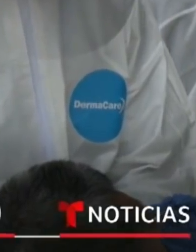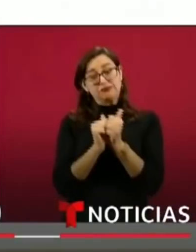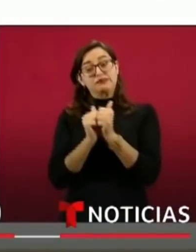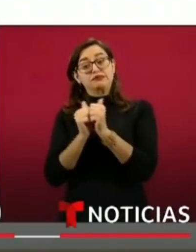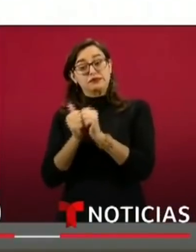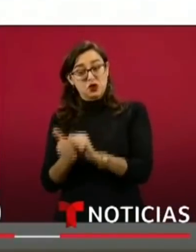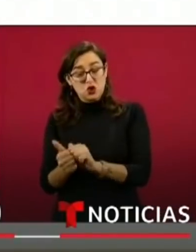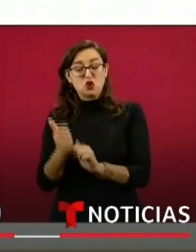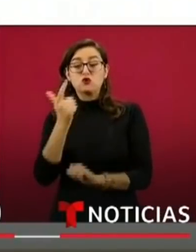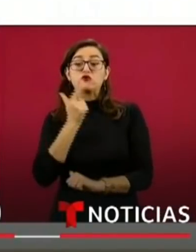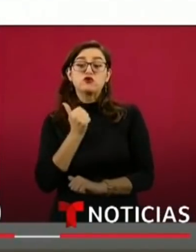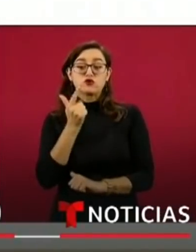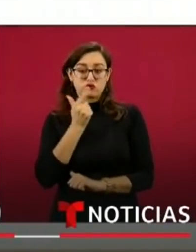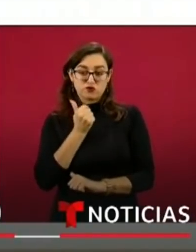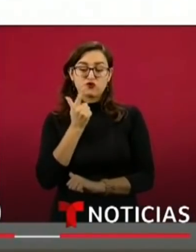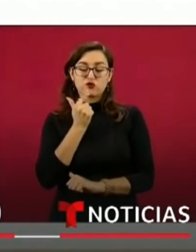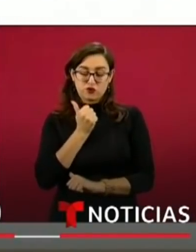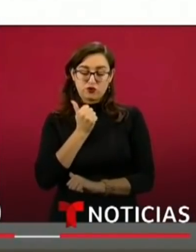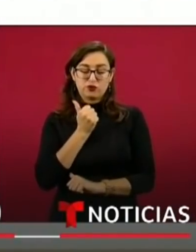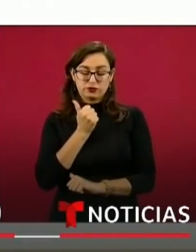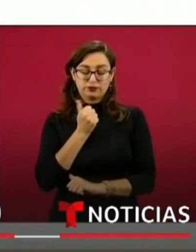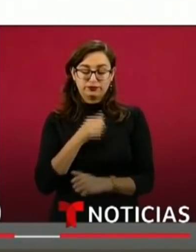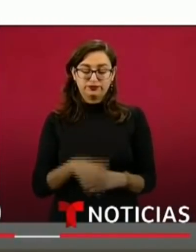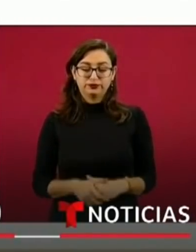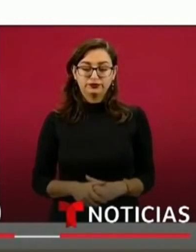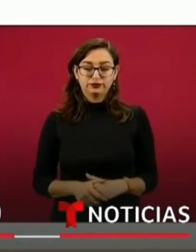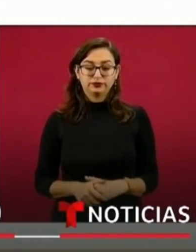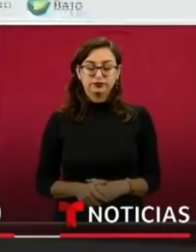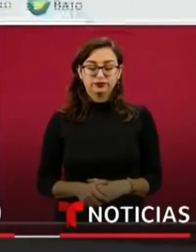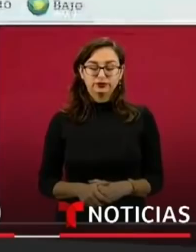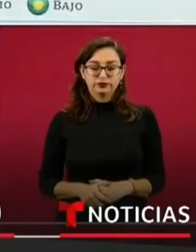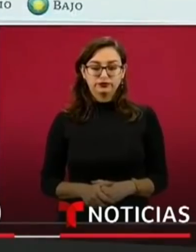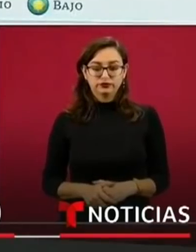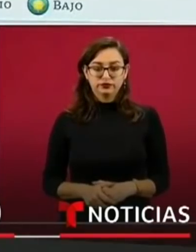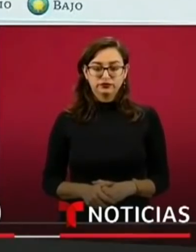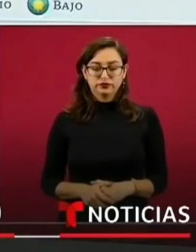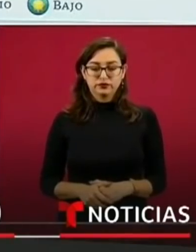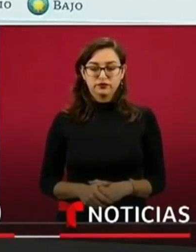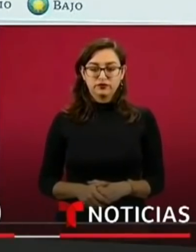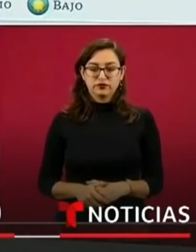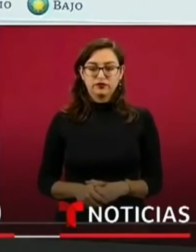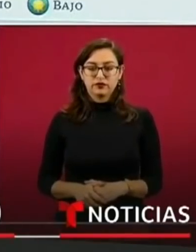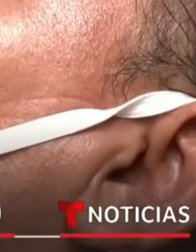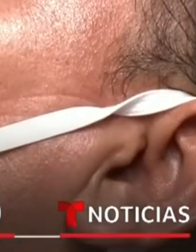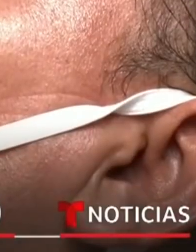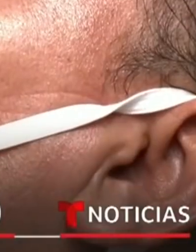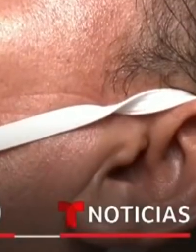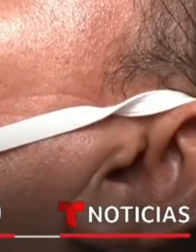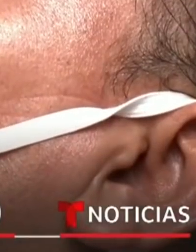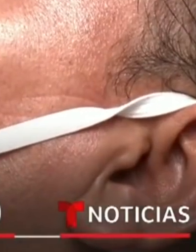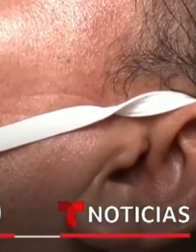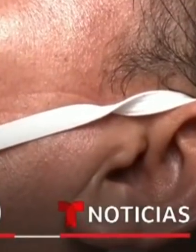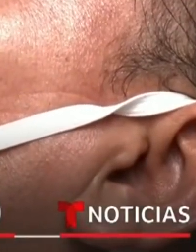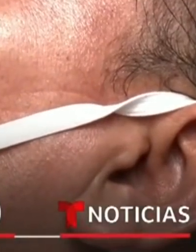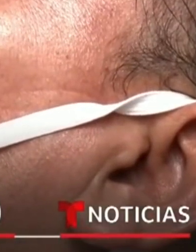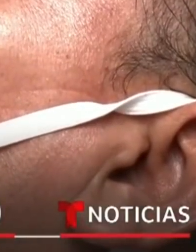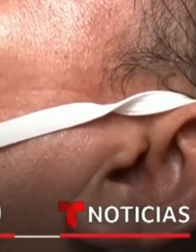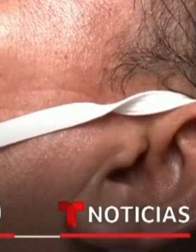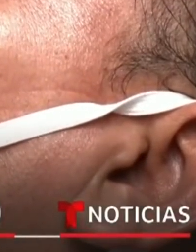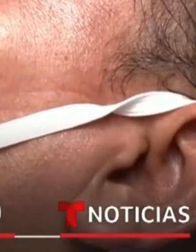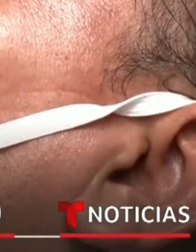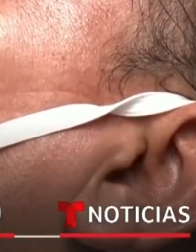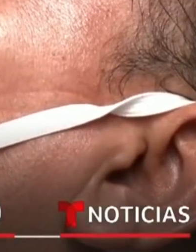cede. La ciudad se encuentra al límite de pasar al semáforo rojo o nivel de máximo contagio y es la entidad con mayor número